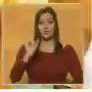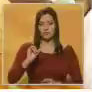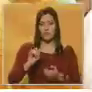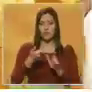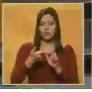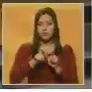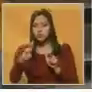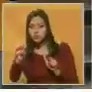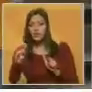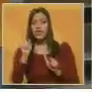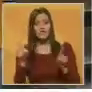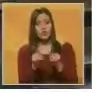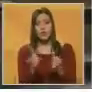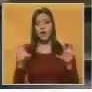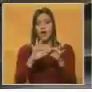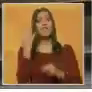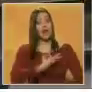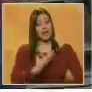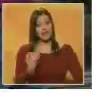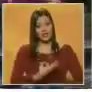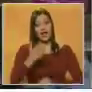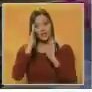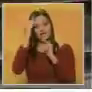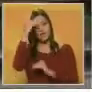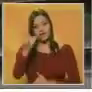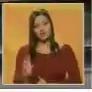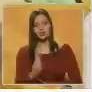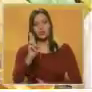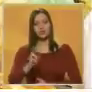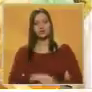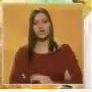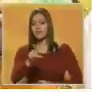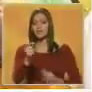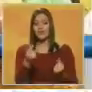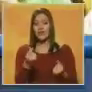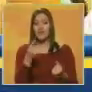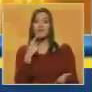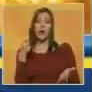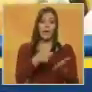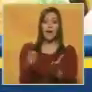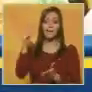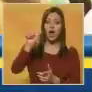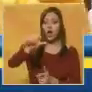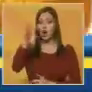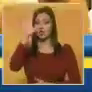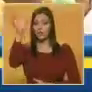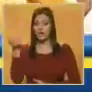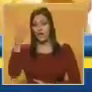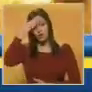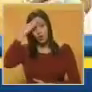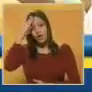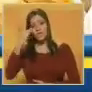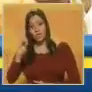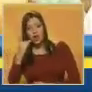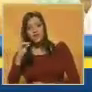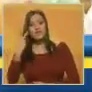debería ir en proporción a la calidad de servicio que reciben los usuarios. Ese dinero que se está invirtiendo en el exterior, en Cuba, en